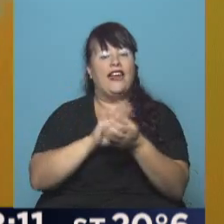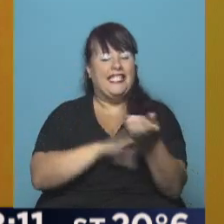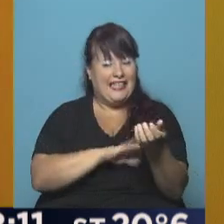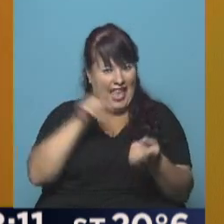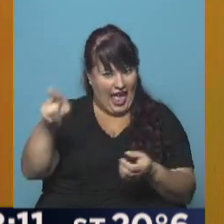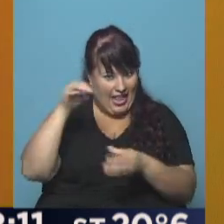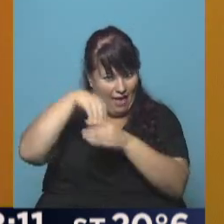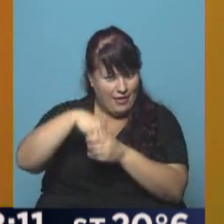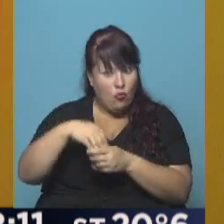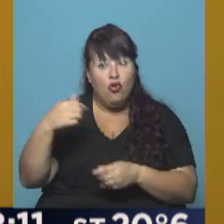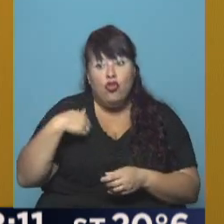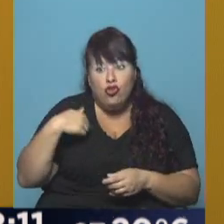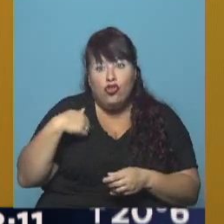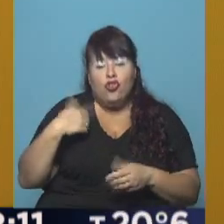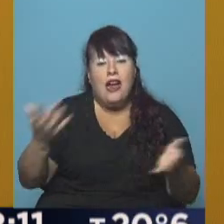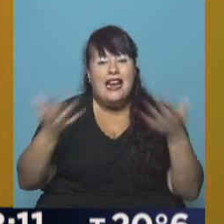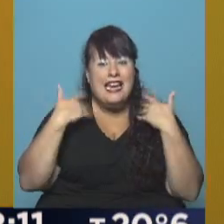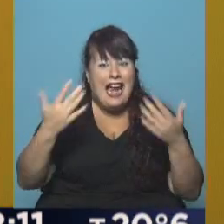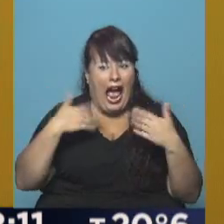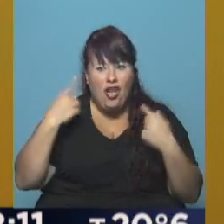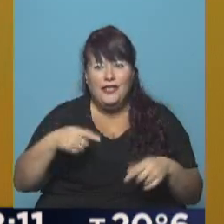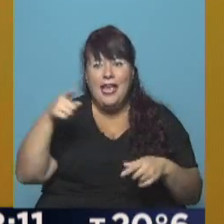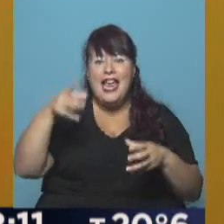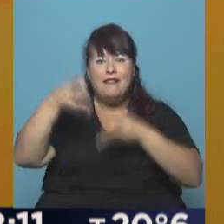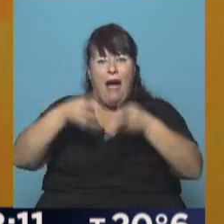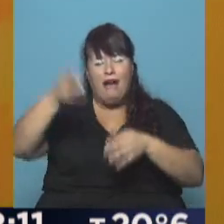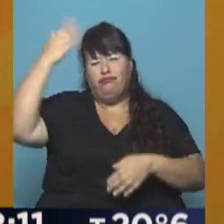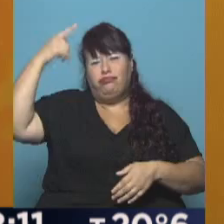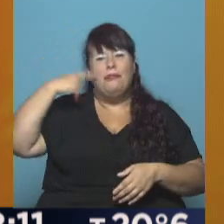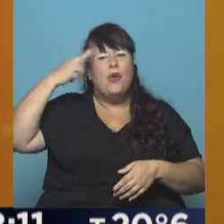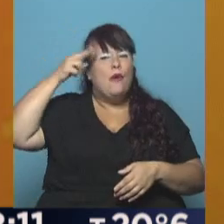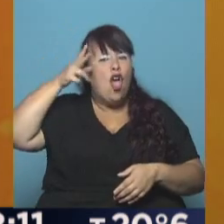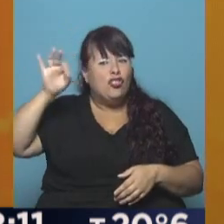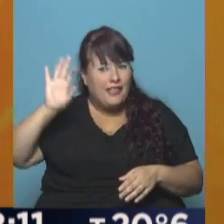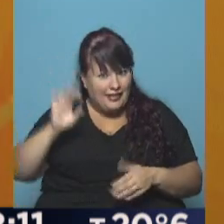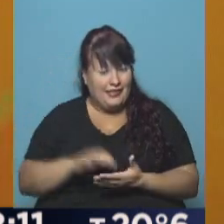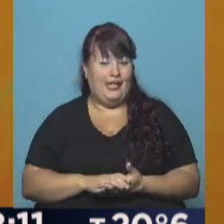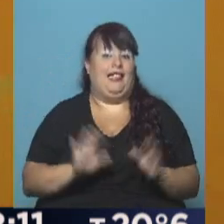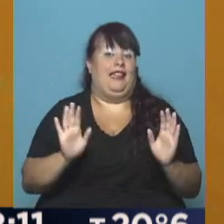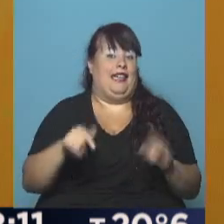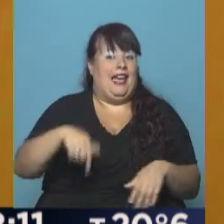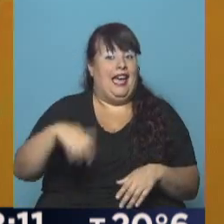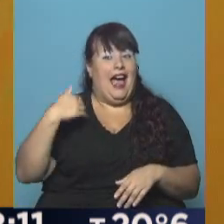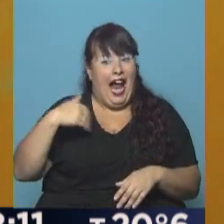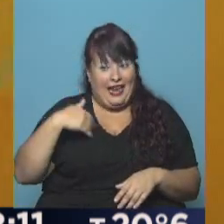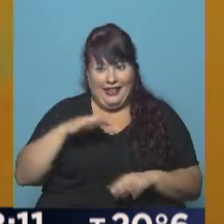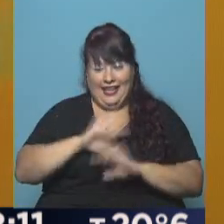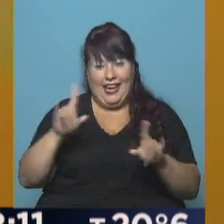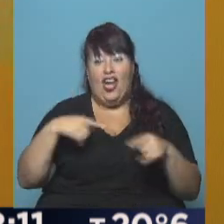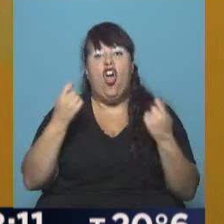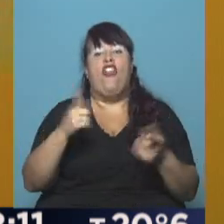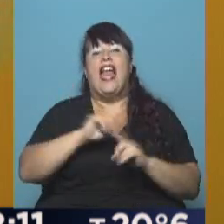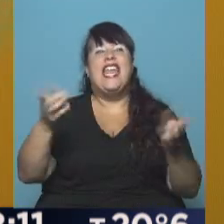izquierda y yo sufro el calor espantosamente ese equipo es de los años 80 claro así que este país está que no puede garantizar